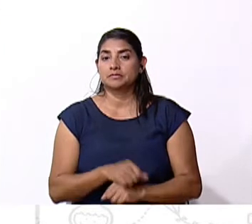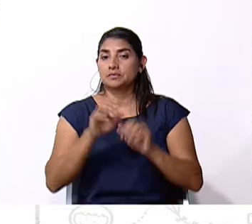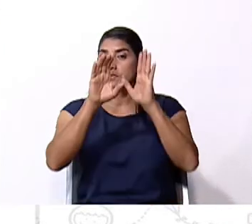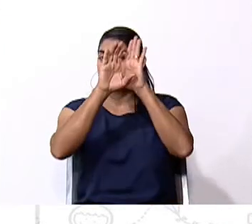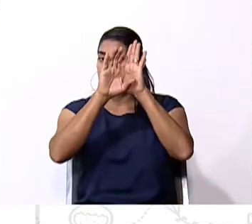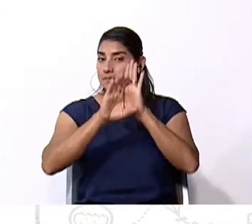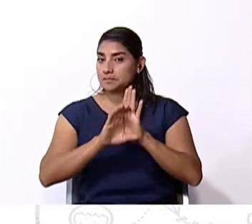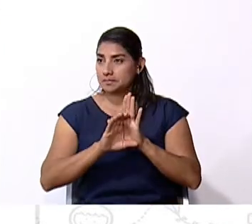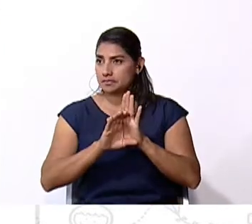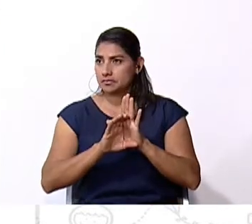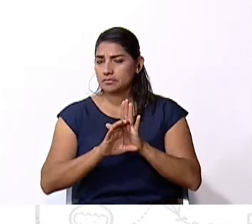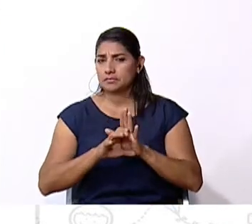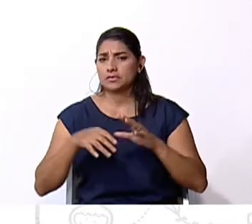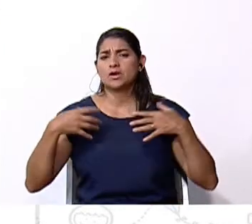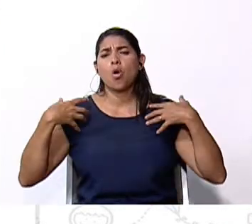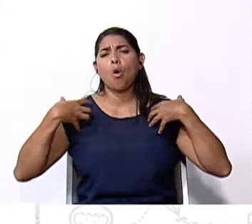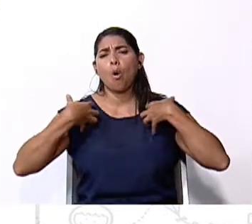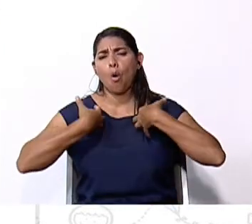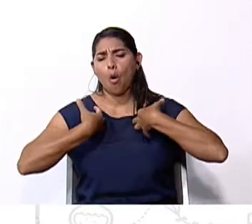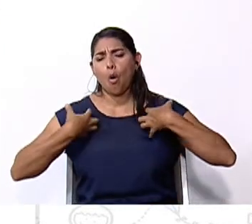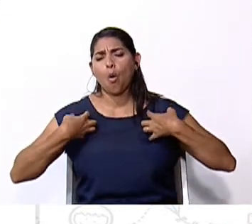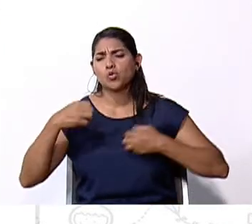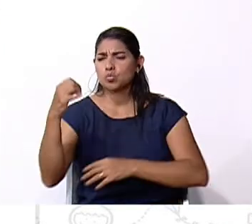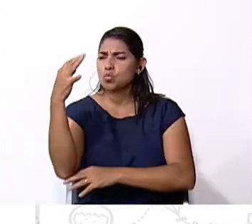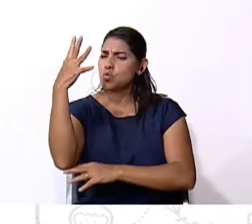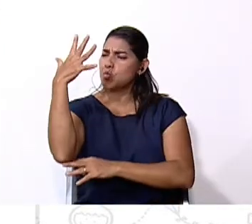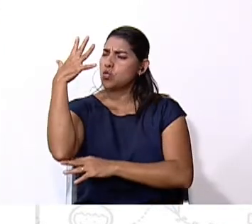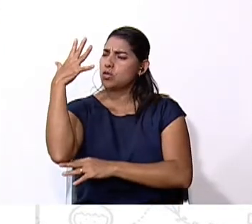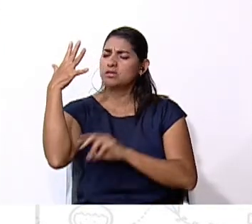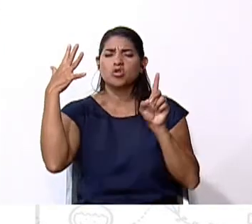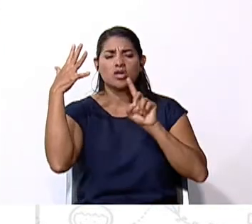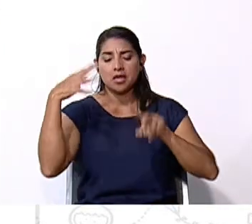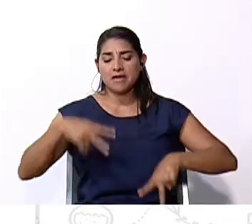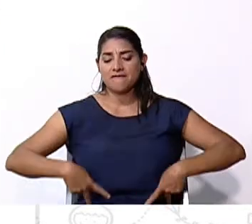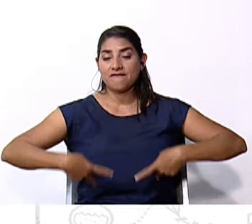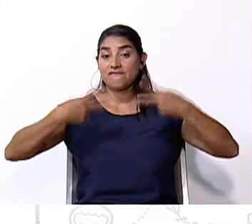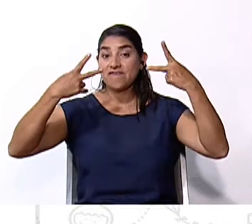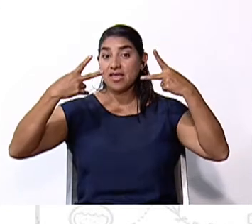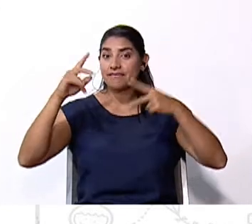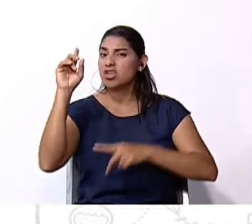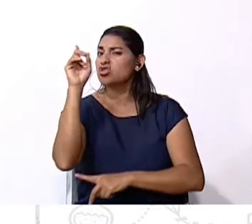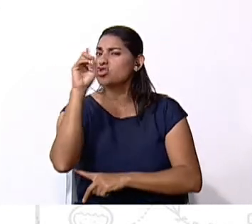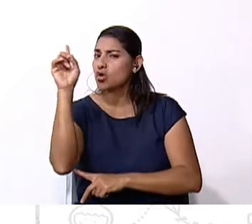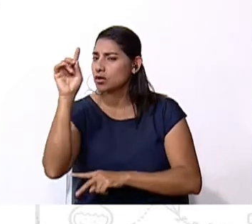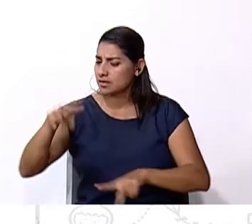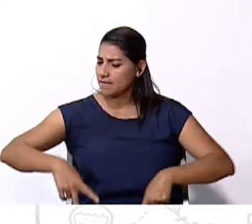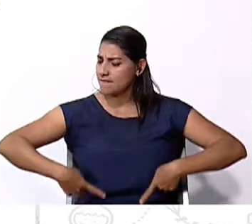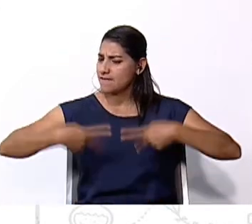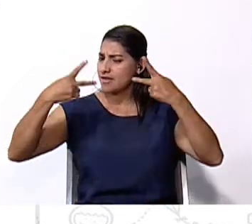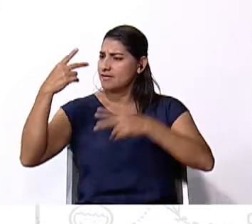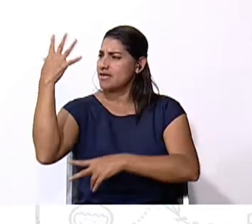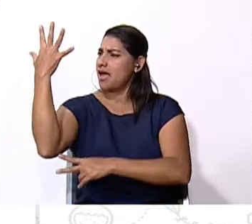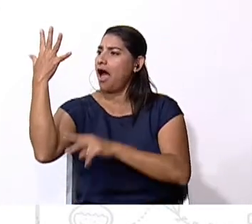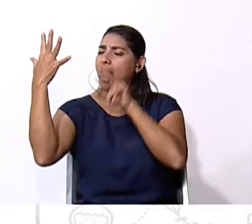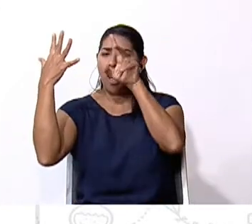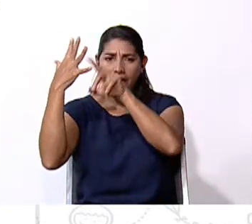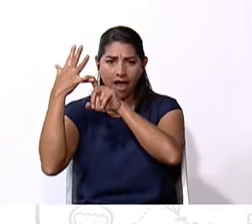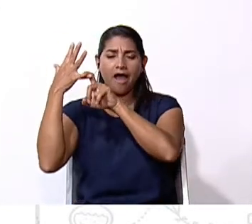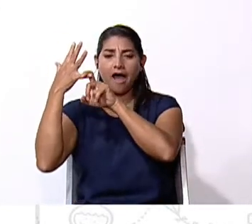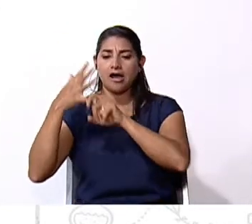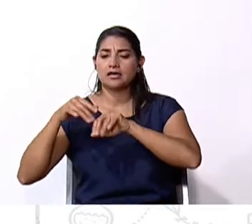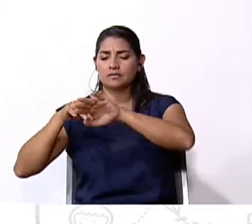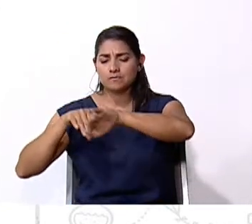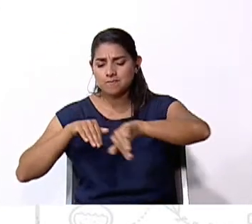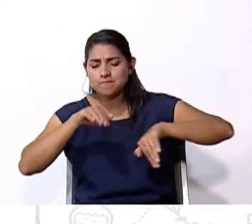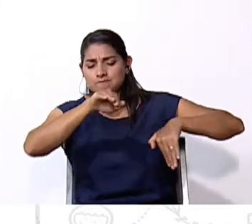Ejemplo, los perezosos viven en los árboles, viven. Los osos perezosos nadan en los